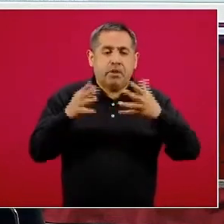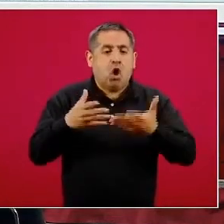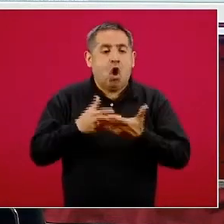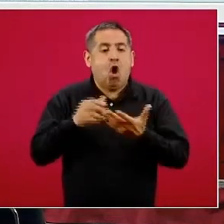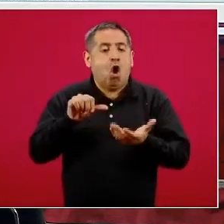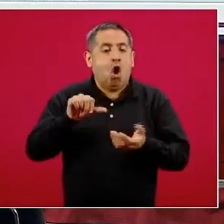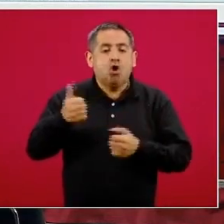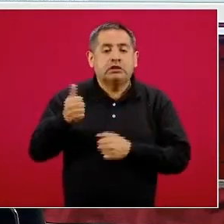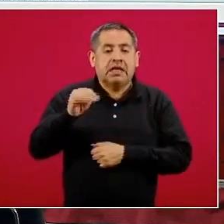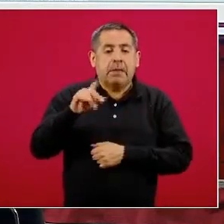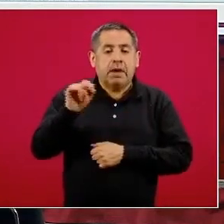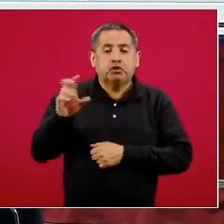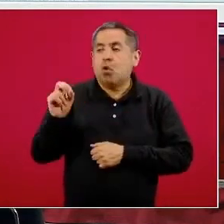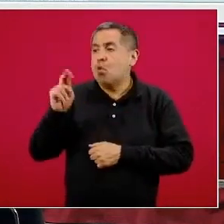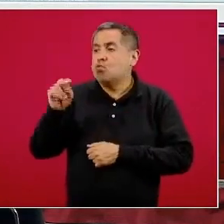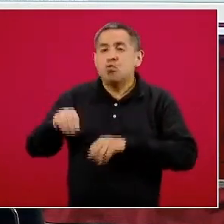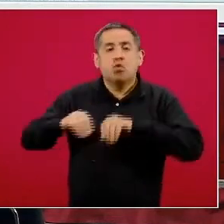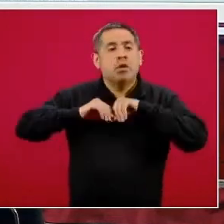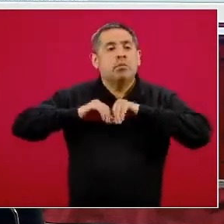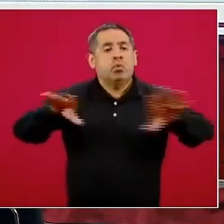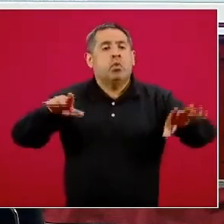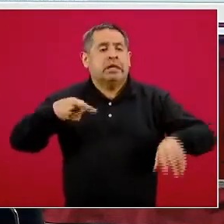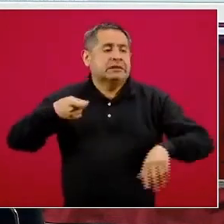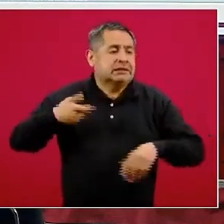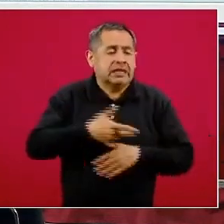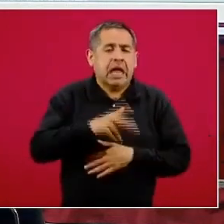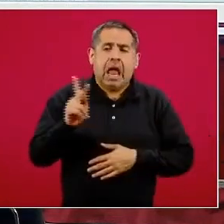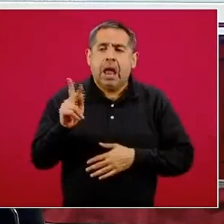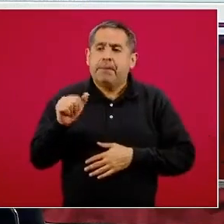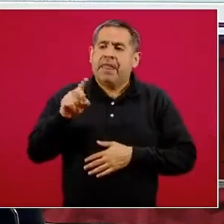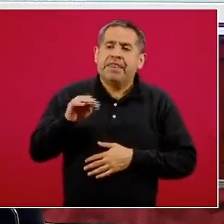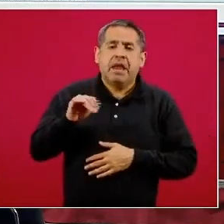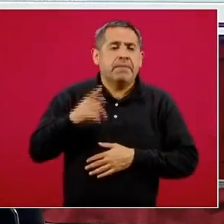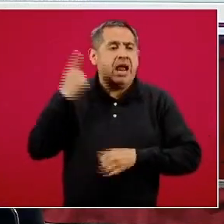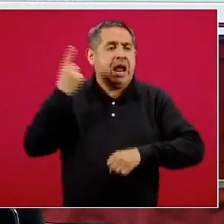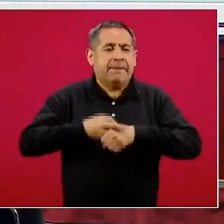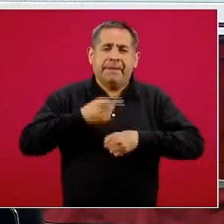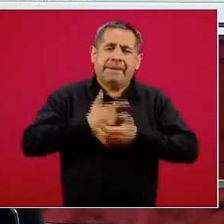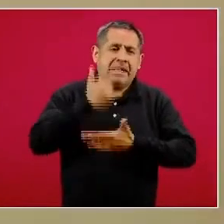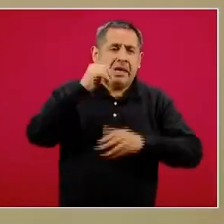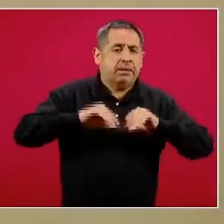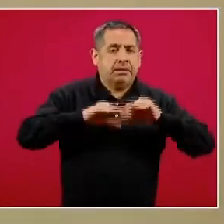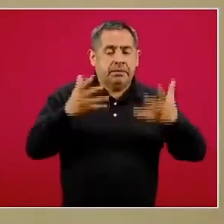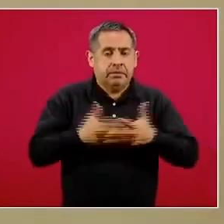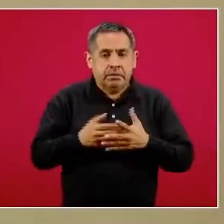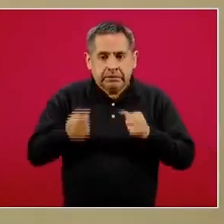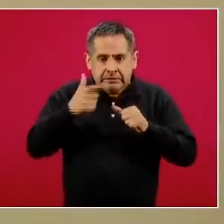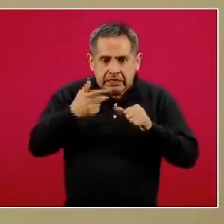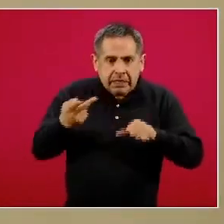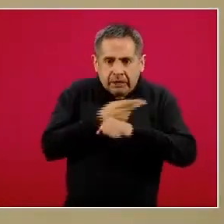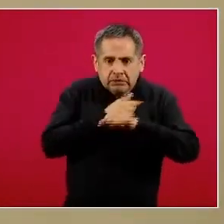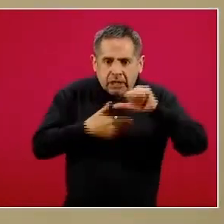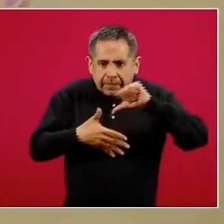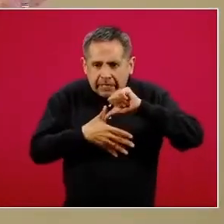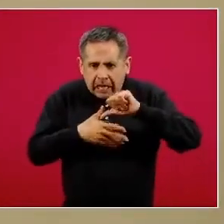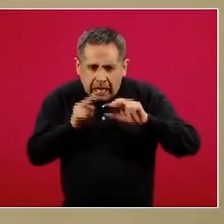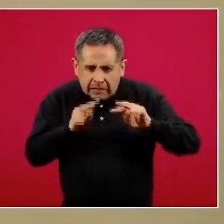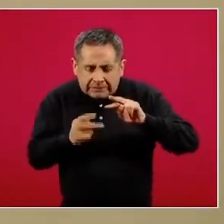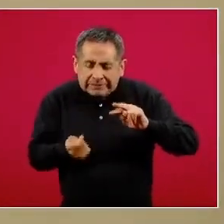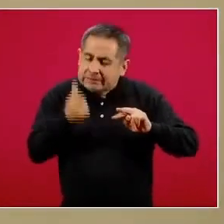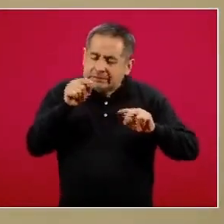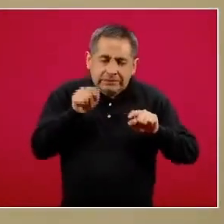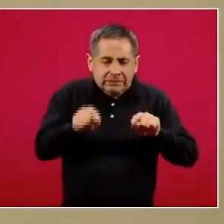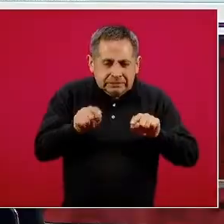marzo. También pues como ven estuvimos muy pendientes del primer caso en América Latina y el Caribe, y esto es